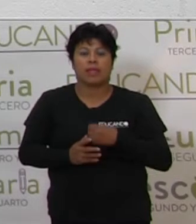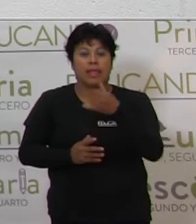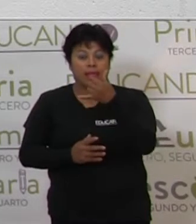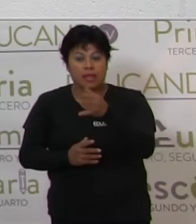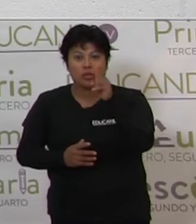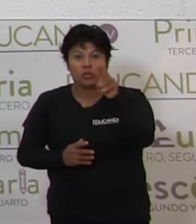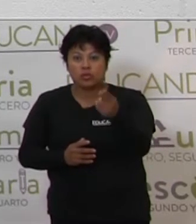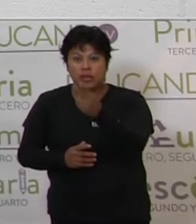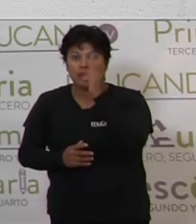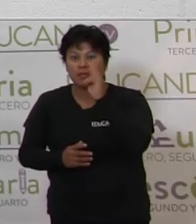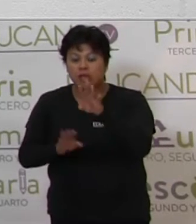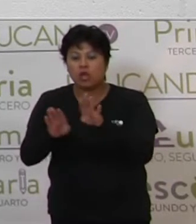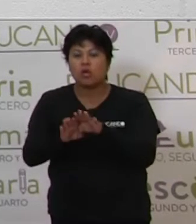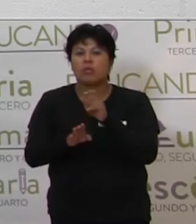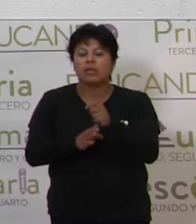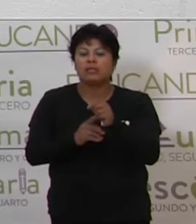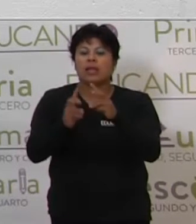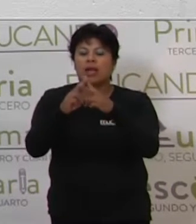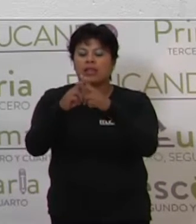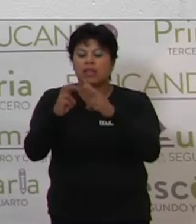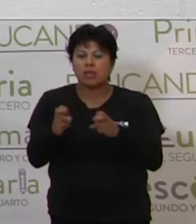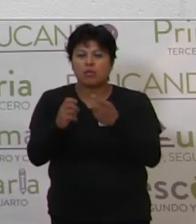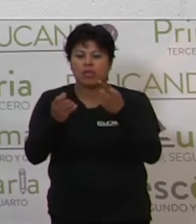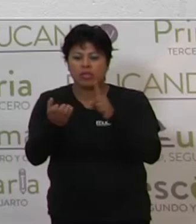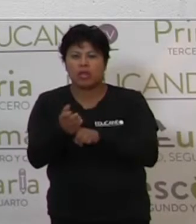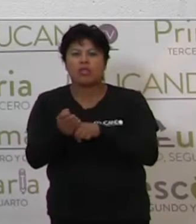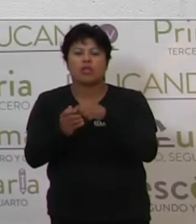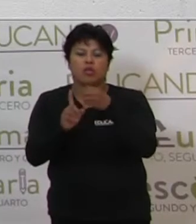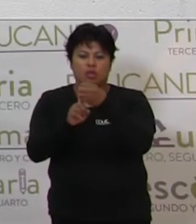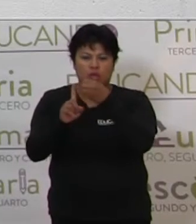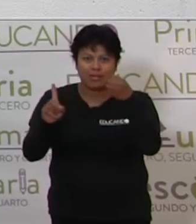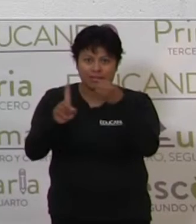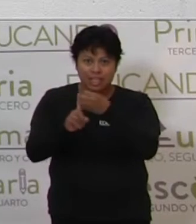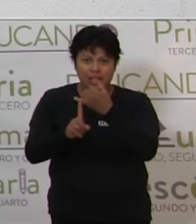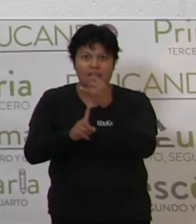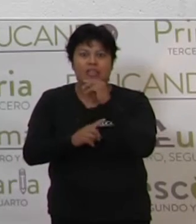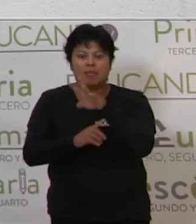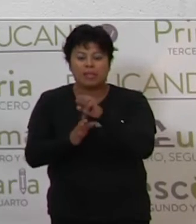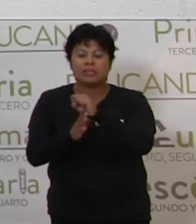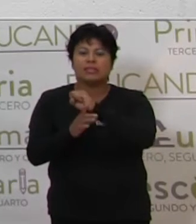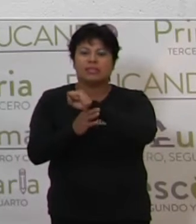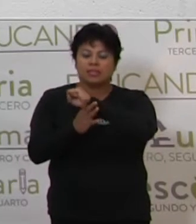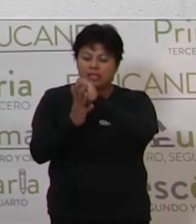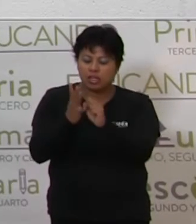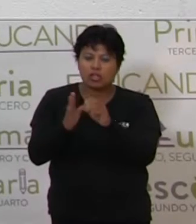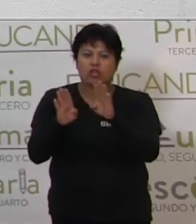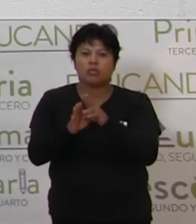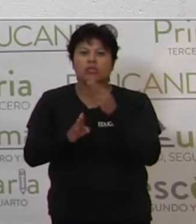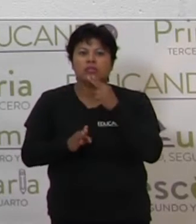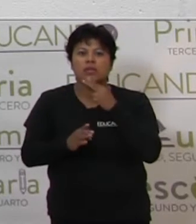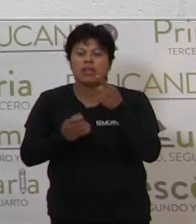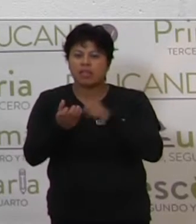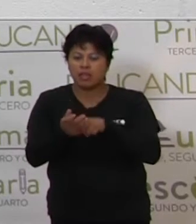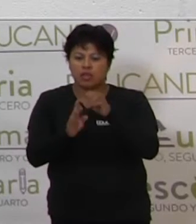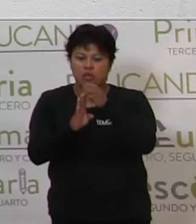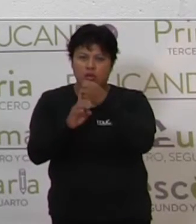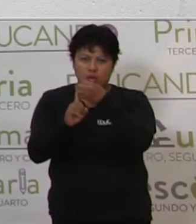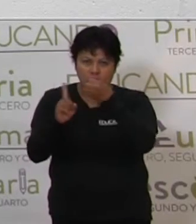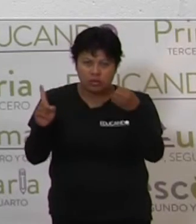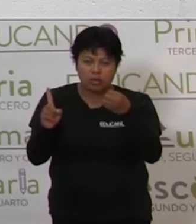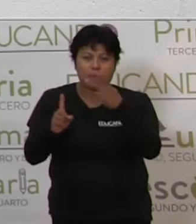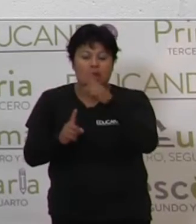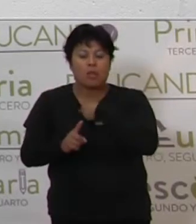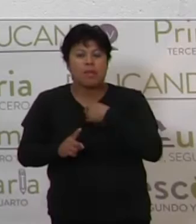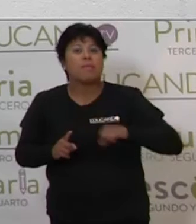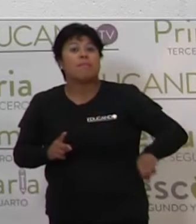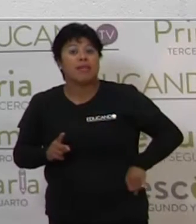Y vieron cómo funciona el adjetivo dentro de una oración y también a los sinónimos cómo funcionan dentro de una oración. Pero ahora a mí